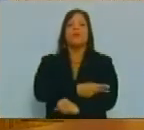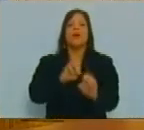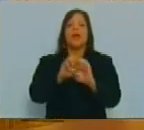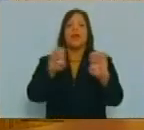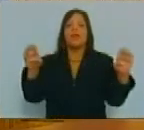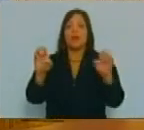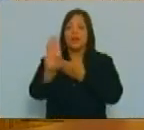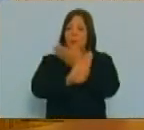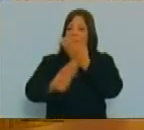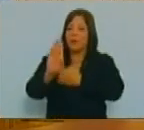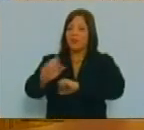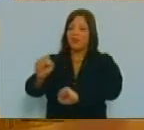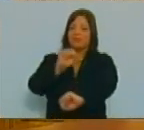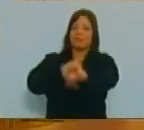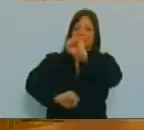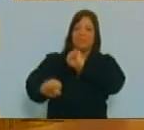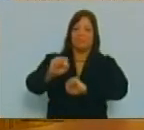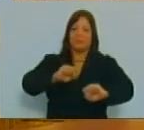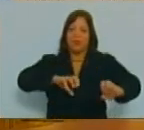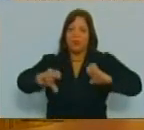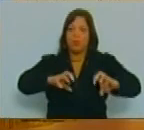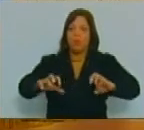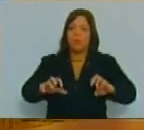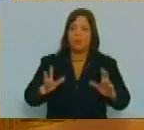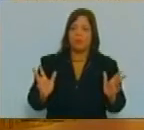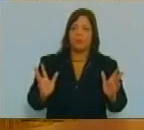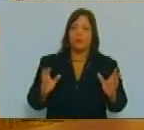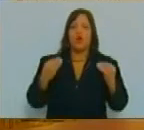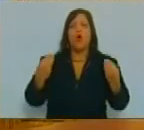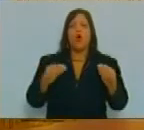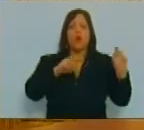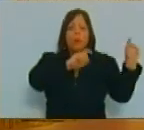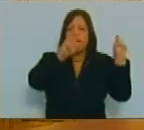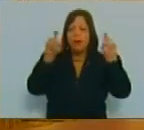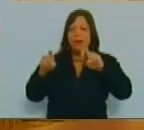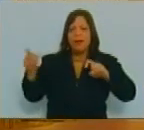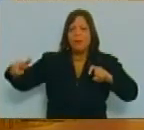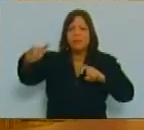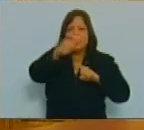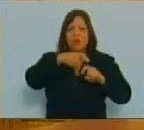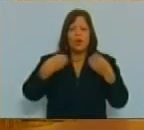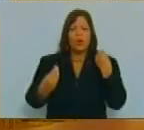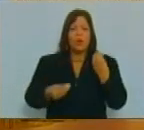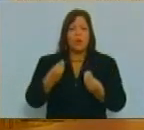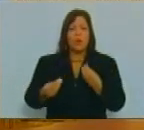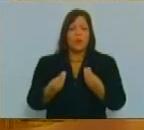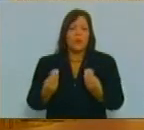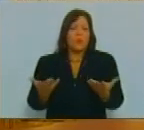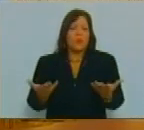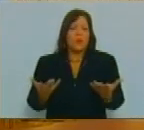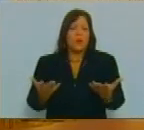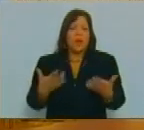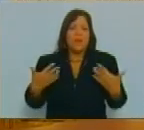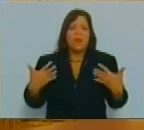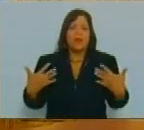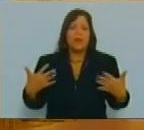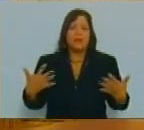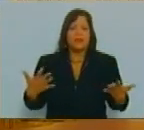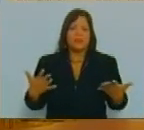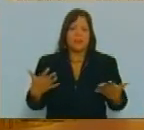preventiva de gestión de riesgo como capacitar al pueblo para atender la emergencia